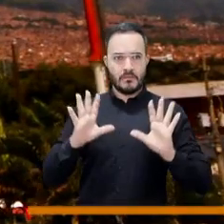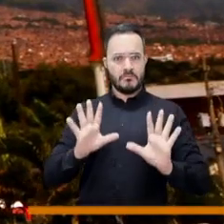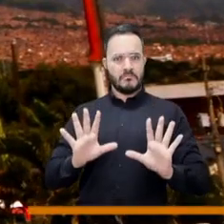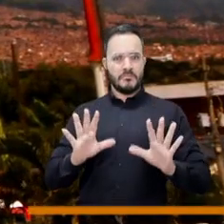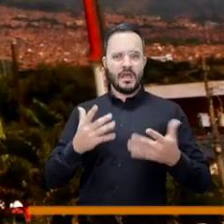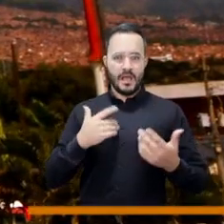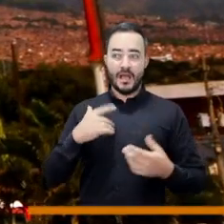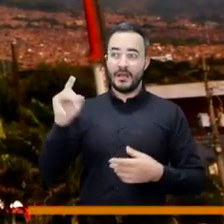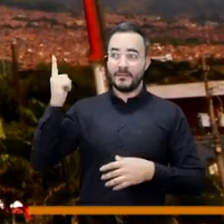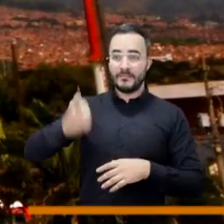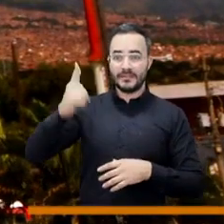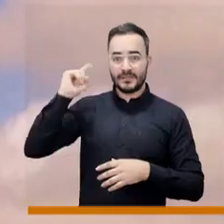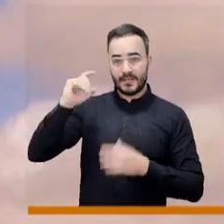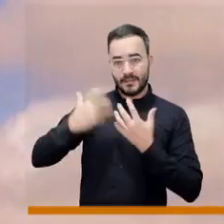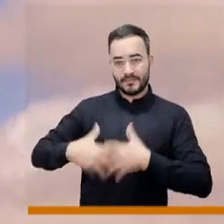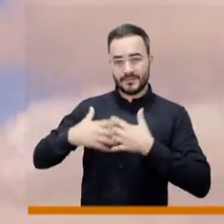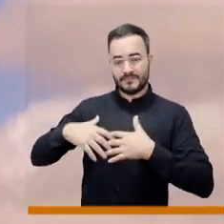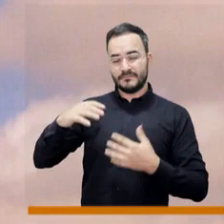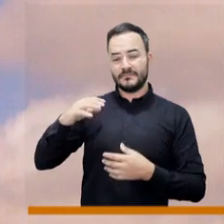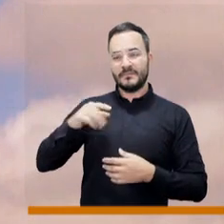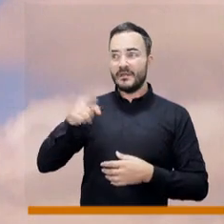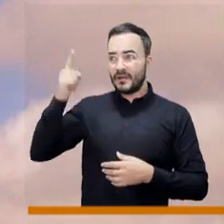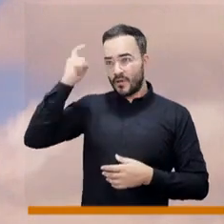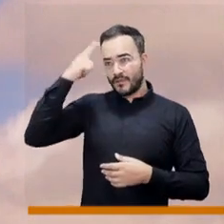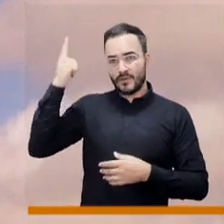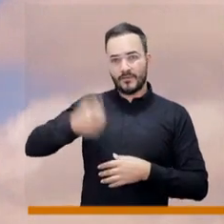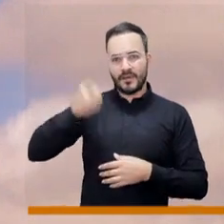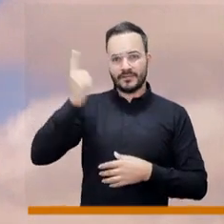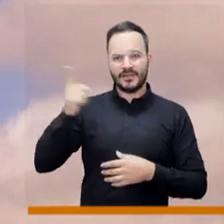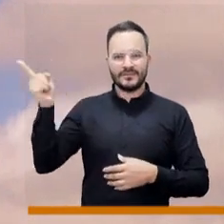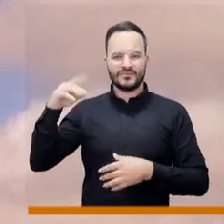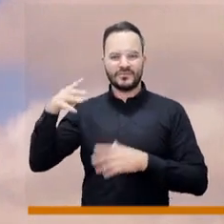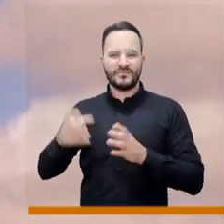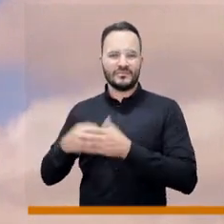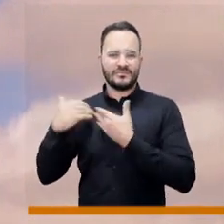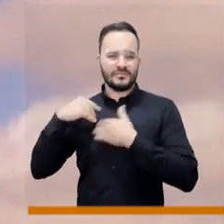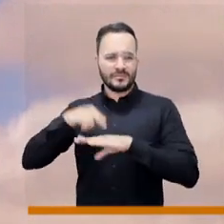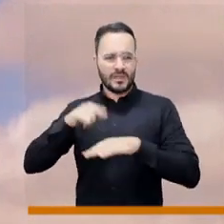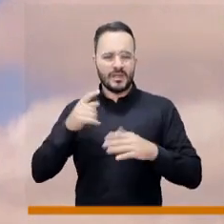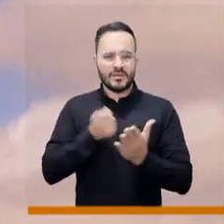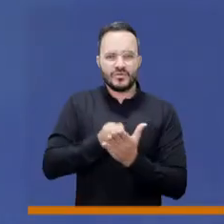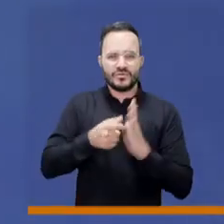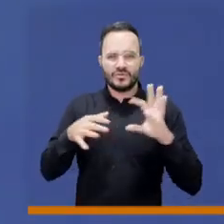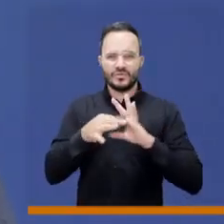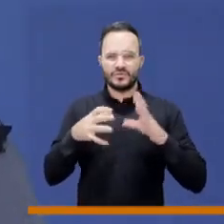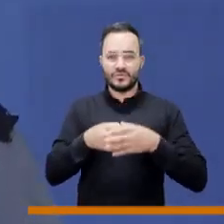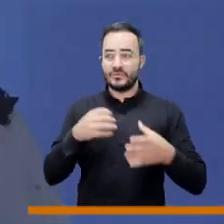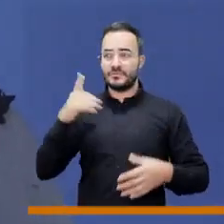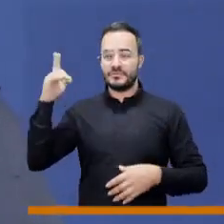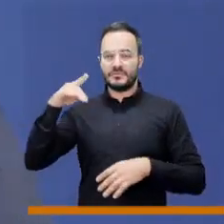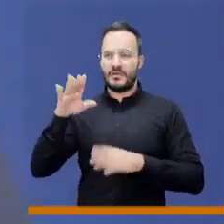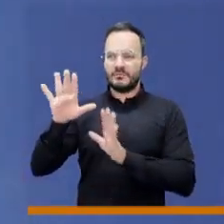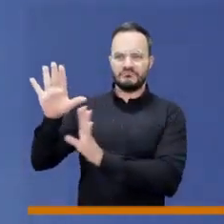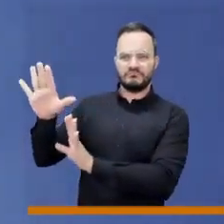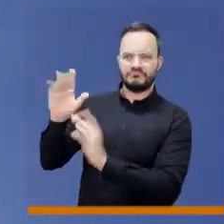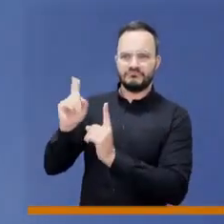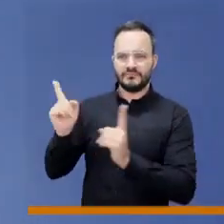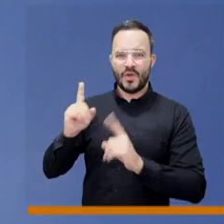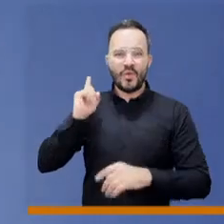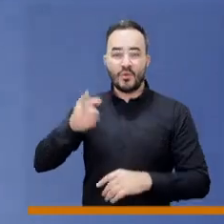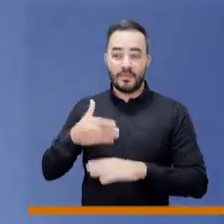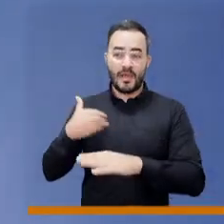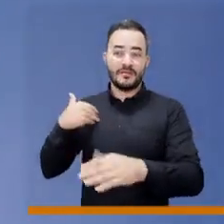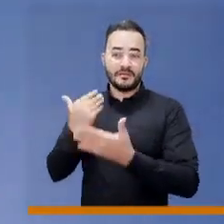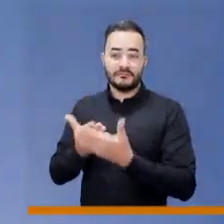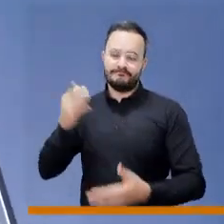también evitan una reorganización empresarial dirigida por el Gobierno Nacional a través de la Superintendencia de Sociedades,